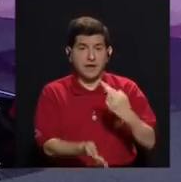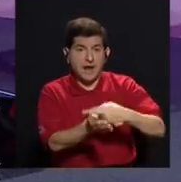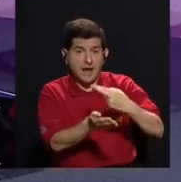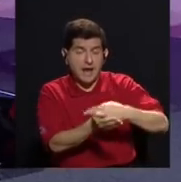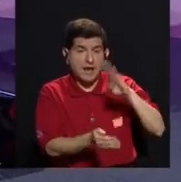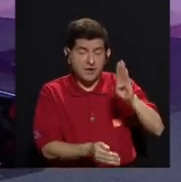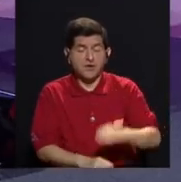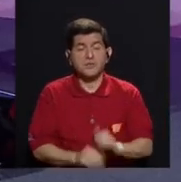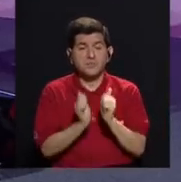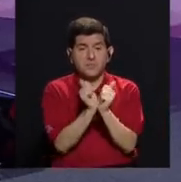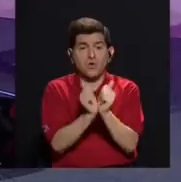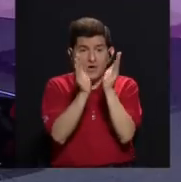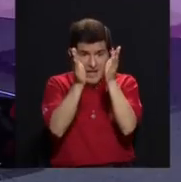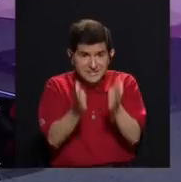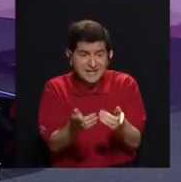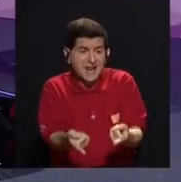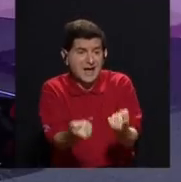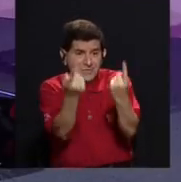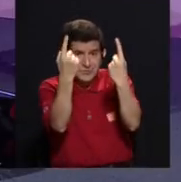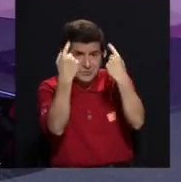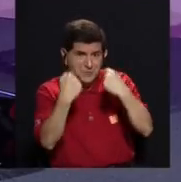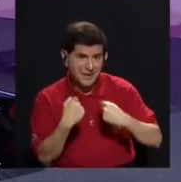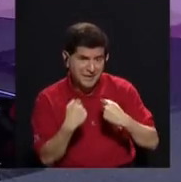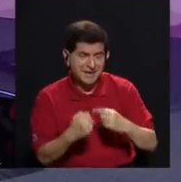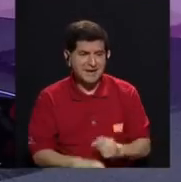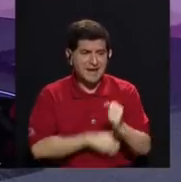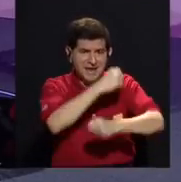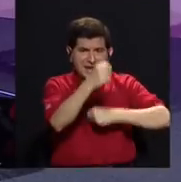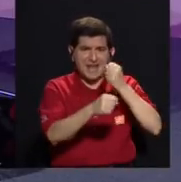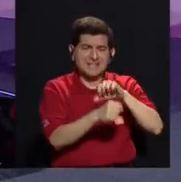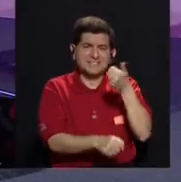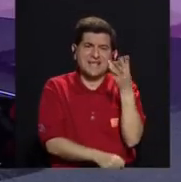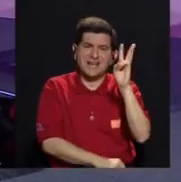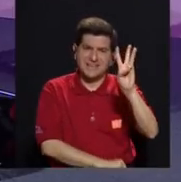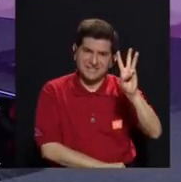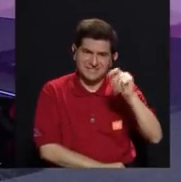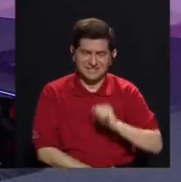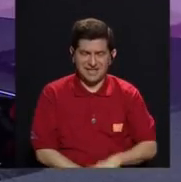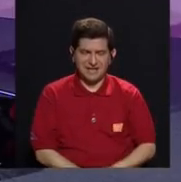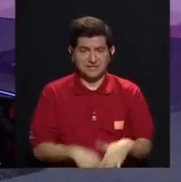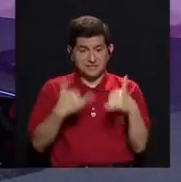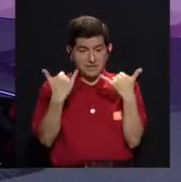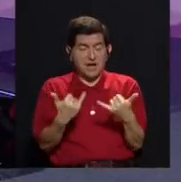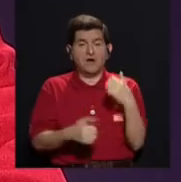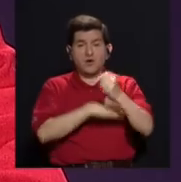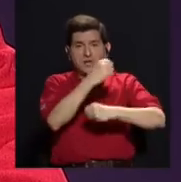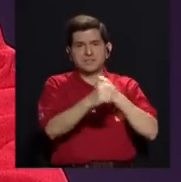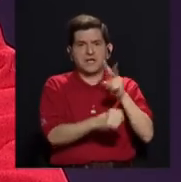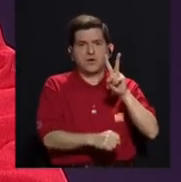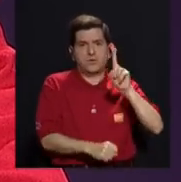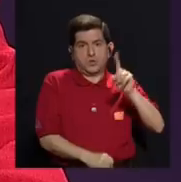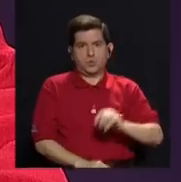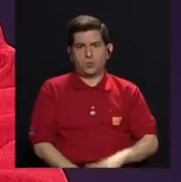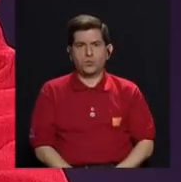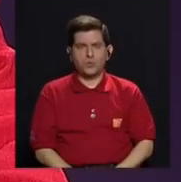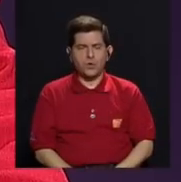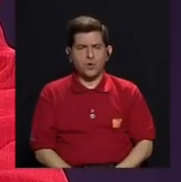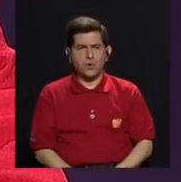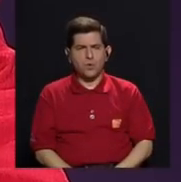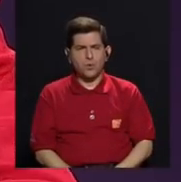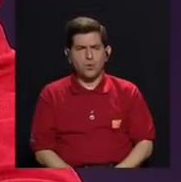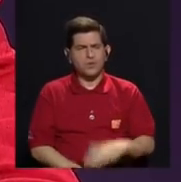esclavizados fueron llegado llegaron a la isla en el siglo 16 y esta mujer el siglo 21 es decir